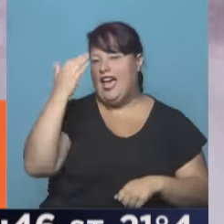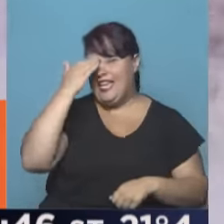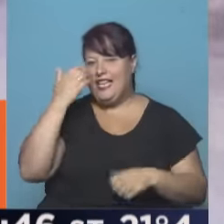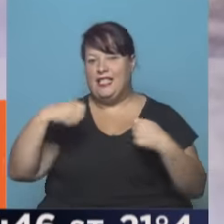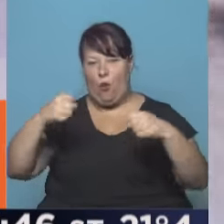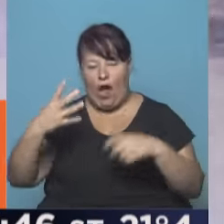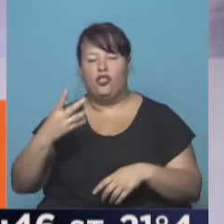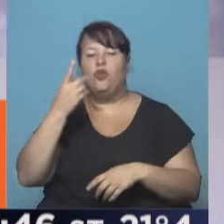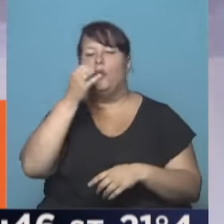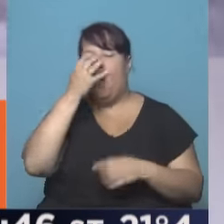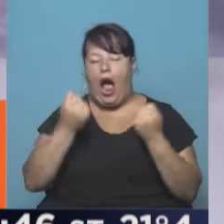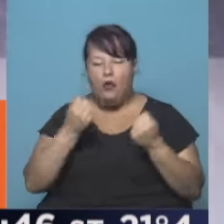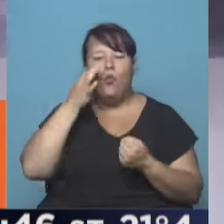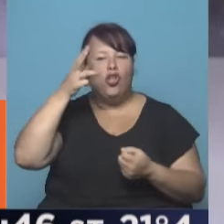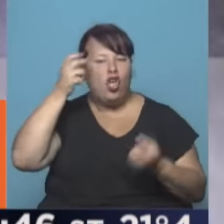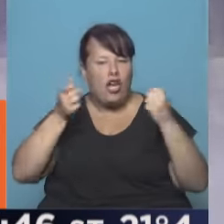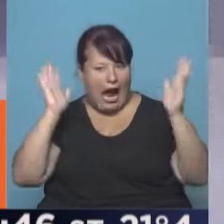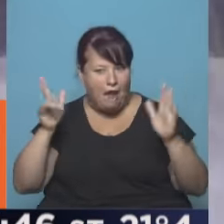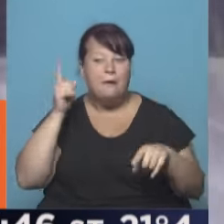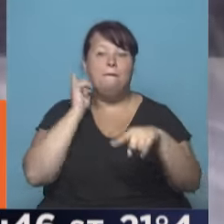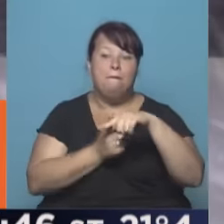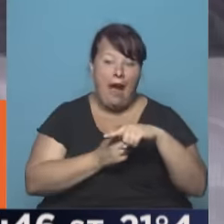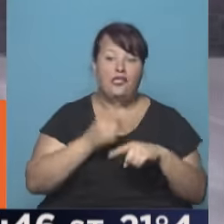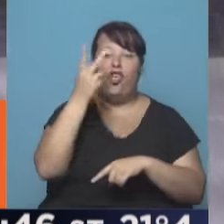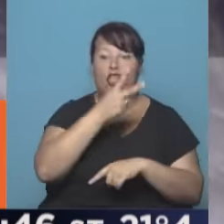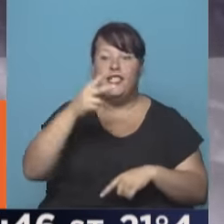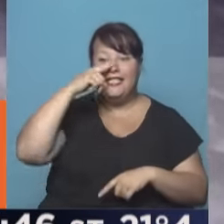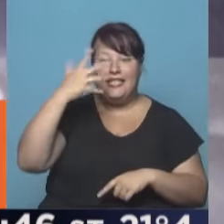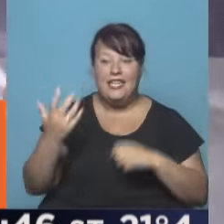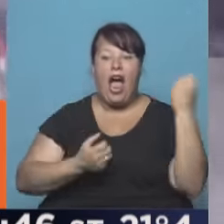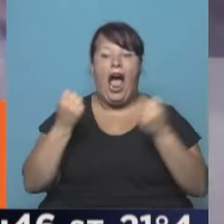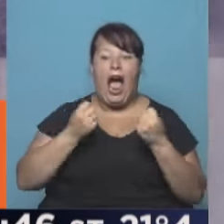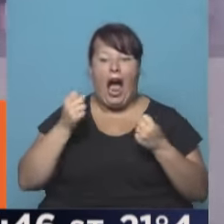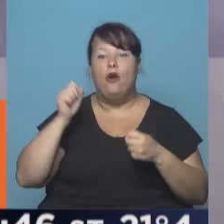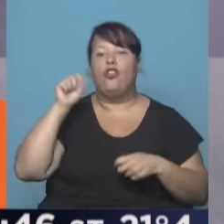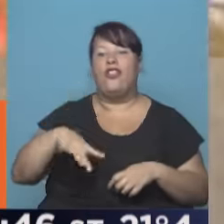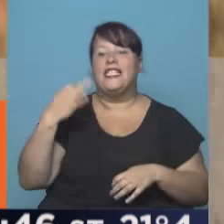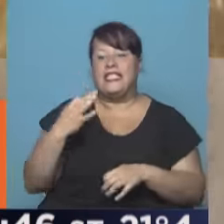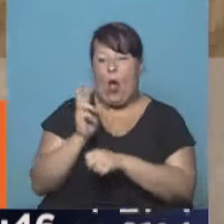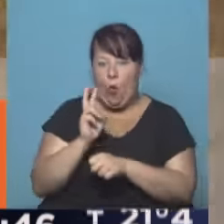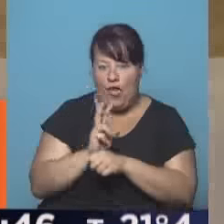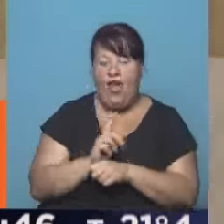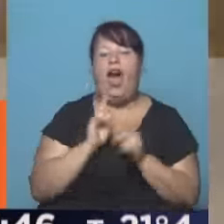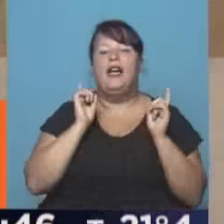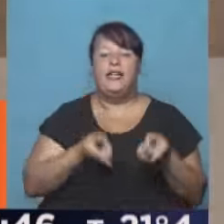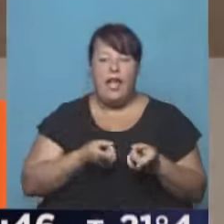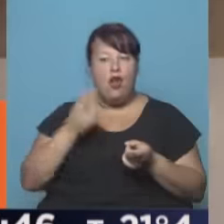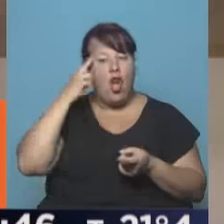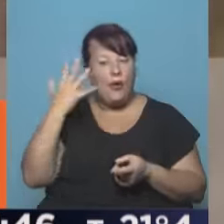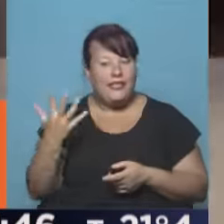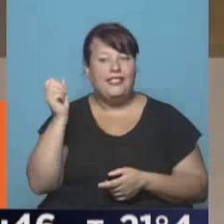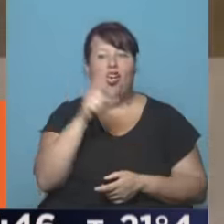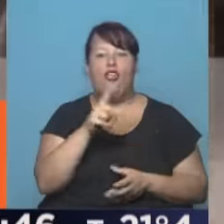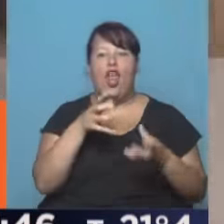quads, 54 autos y 48 camiones. A esto hay que sumarle los 275 vehículos que va a haber de seguridad y los 95